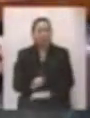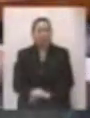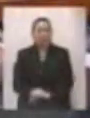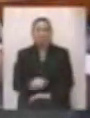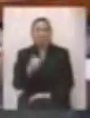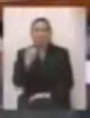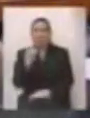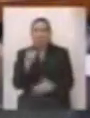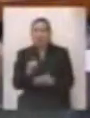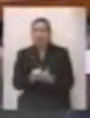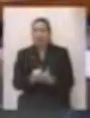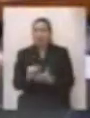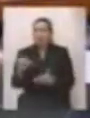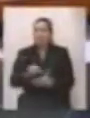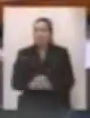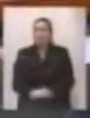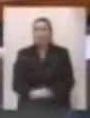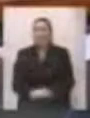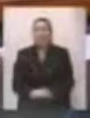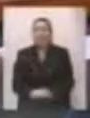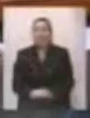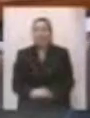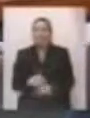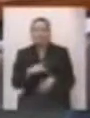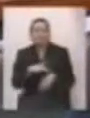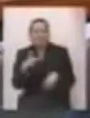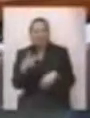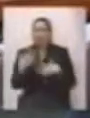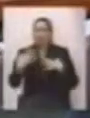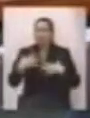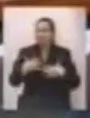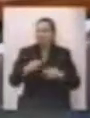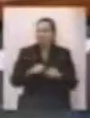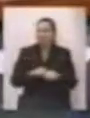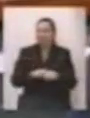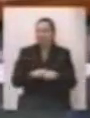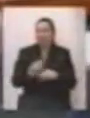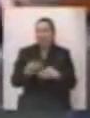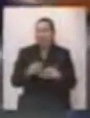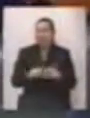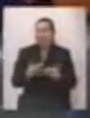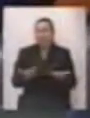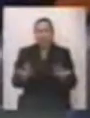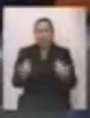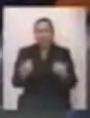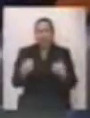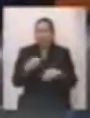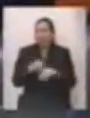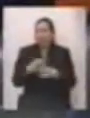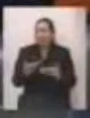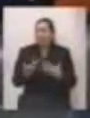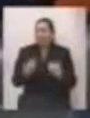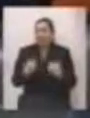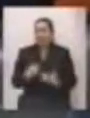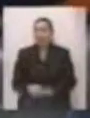la pornografía en este país cada vez ha sido peor. El manoseo, el tocamiento, la pornografía, la seducción, la prostitución, cada vez es peor porque tampoco tenemos la capacidad de hacer lo que